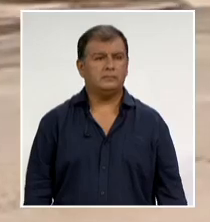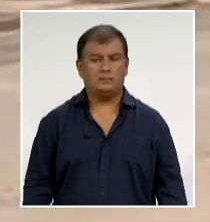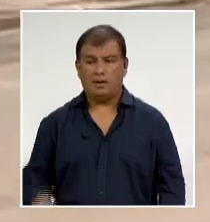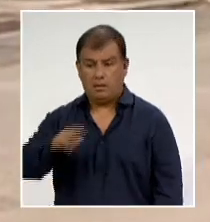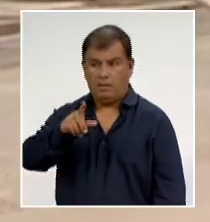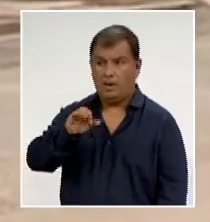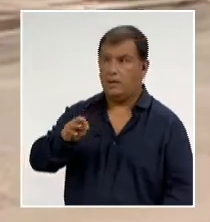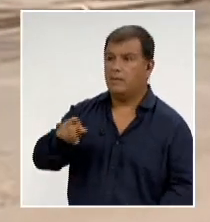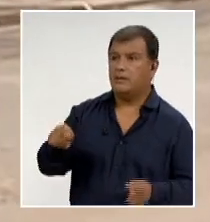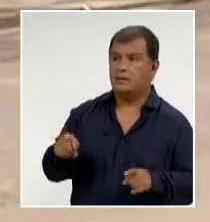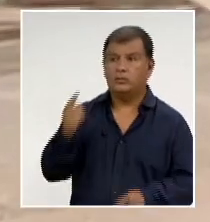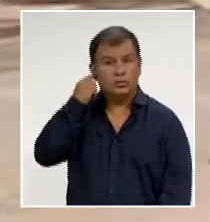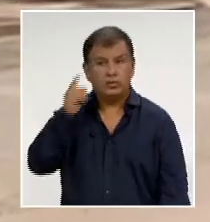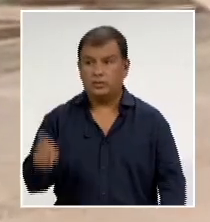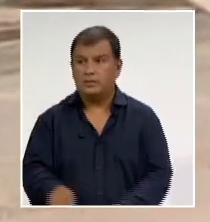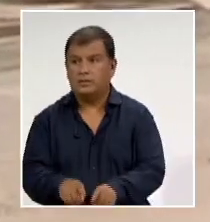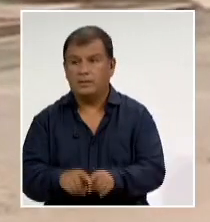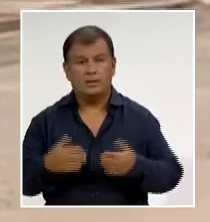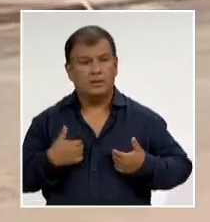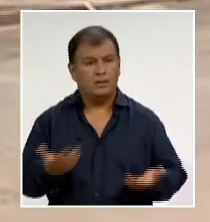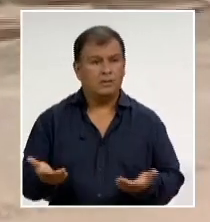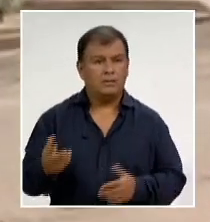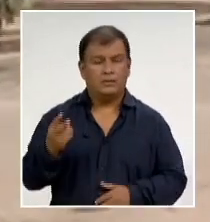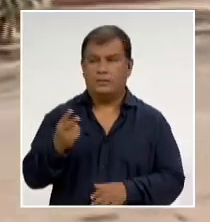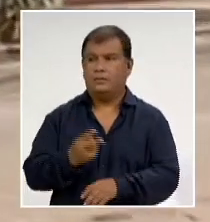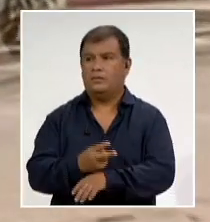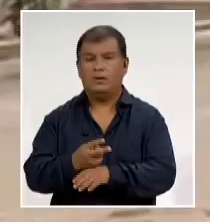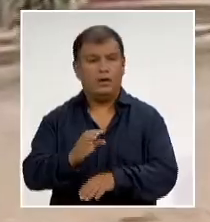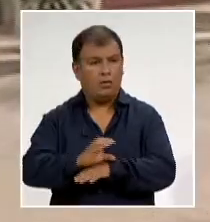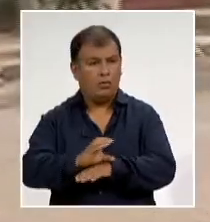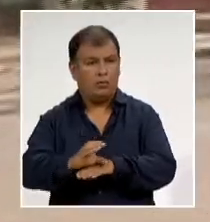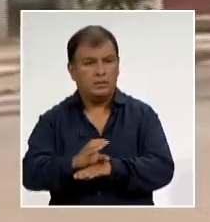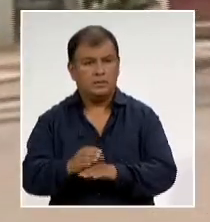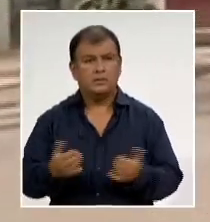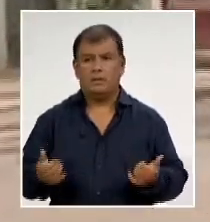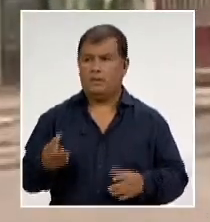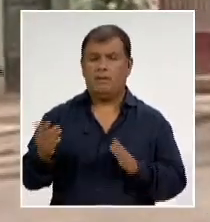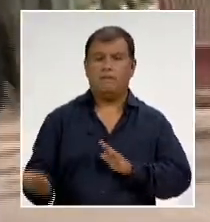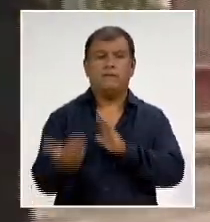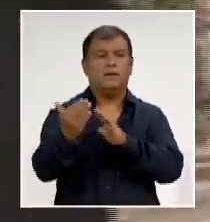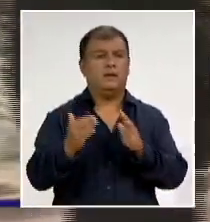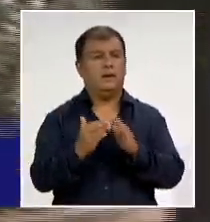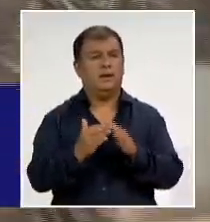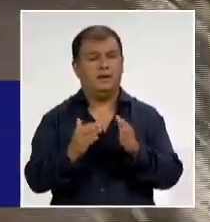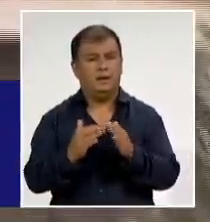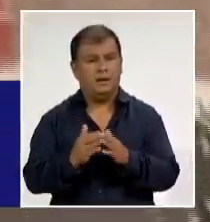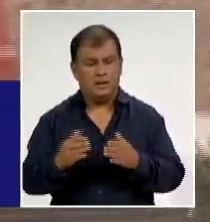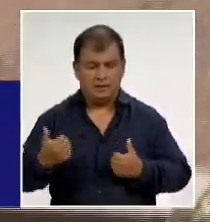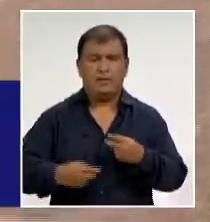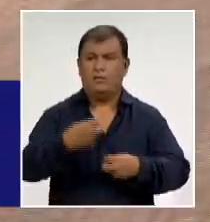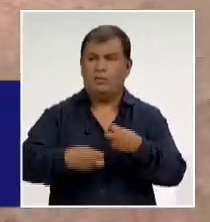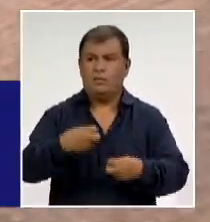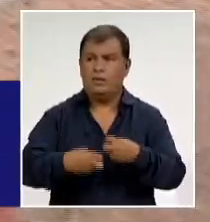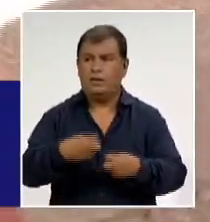Mari Martín, exactamente me encuentro en la cuadra 2 de la avenida Estados Unidos en Comas, justamente frente a la Casa de la Discordia, esta casa